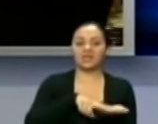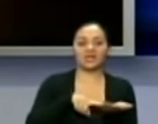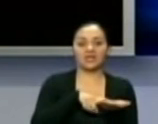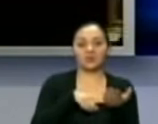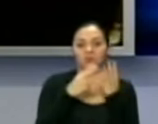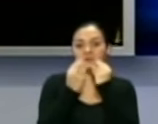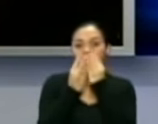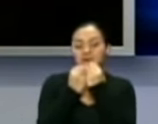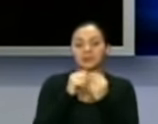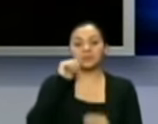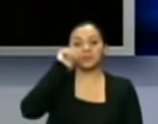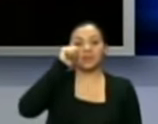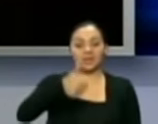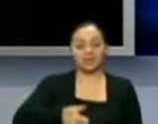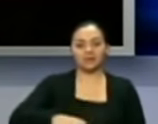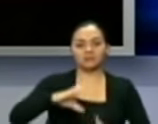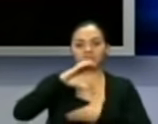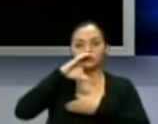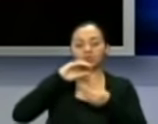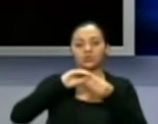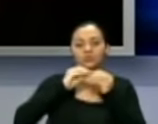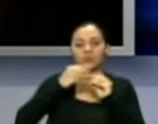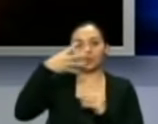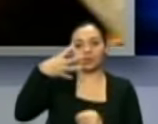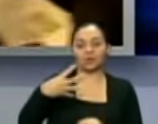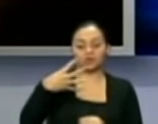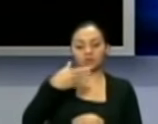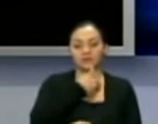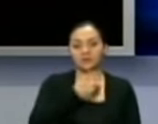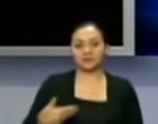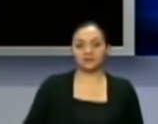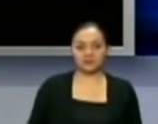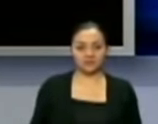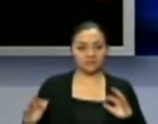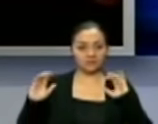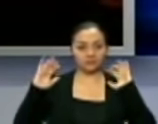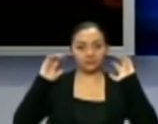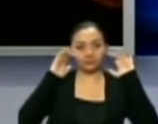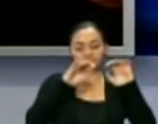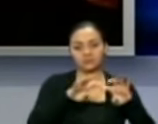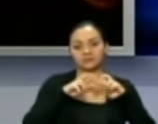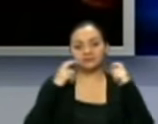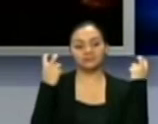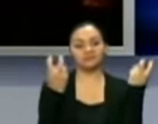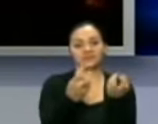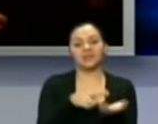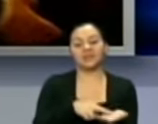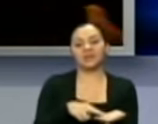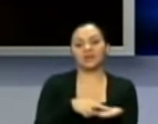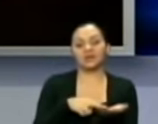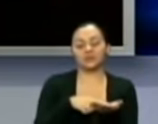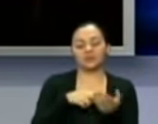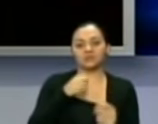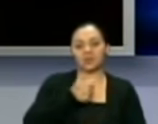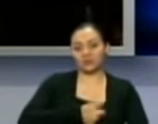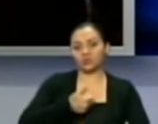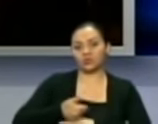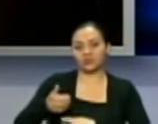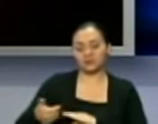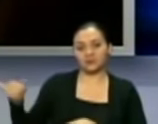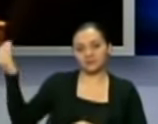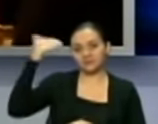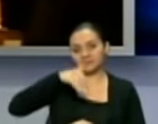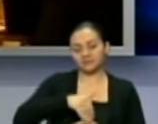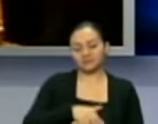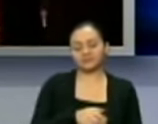como sabemos, mañana es la cumbre número 4 y varias delegaciones, autoridades fuera de nuestro país estarán aquí con